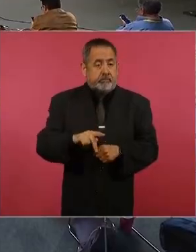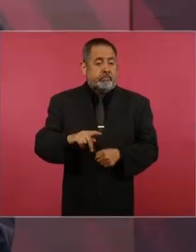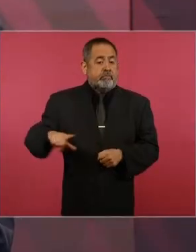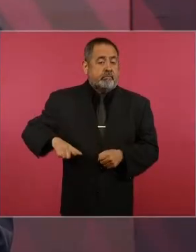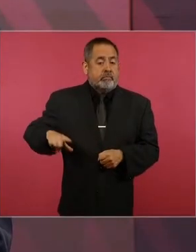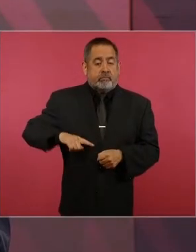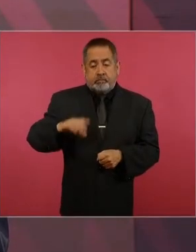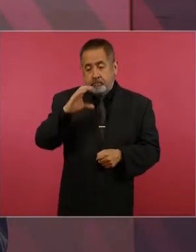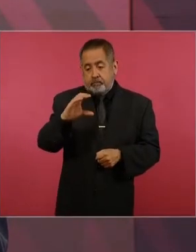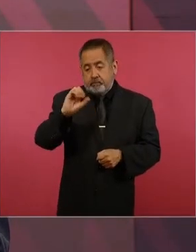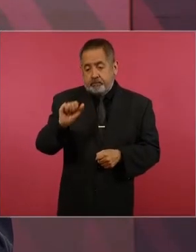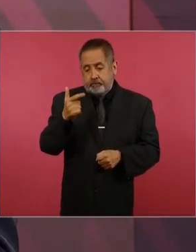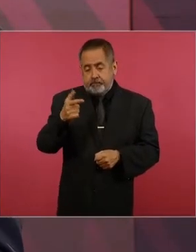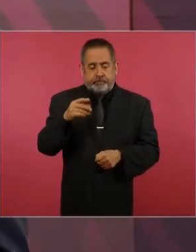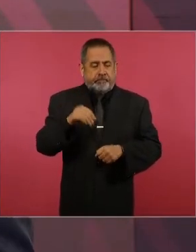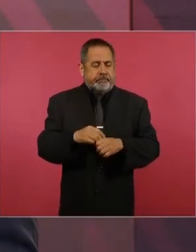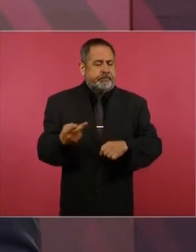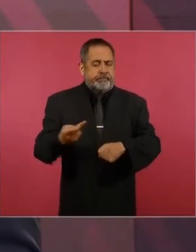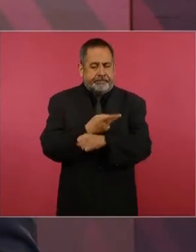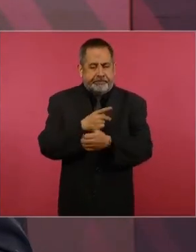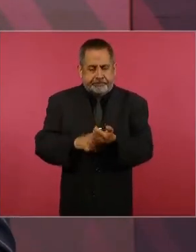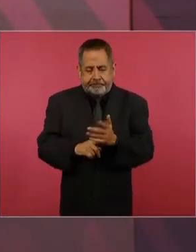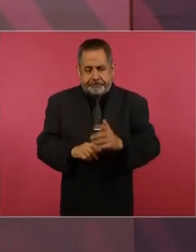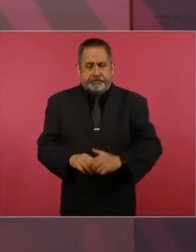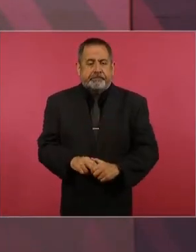Gortari. ¿Qué pasa?